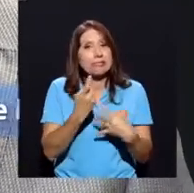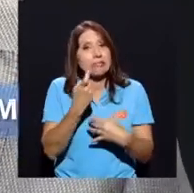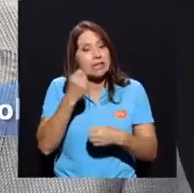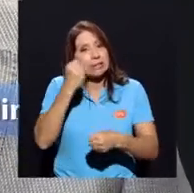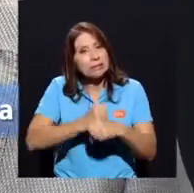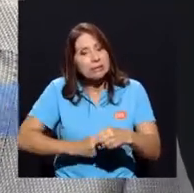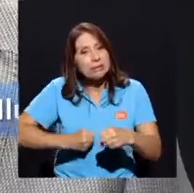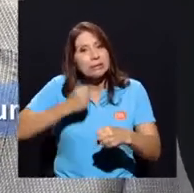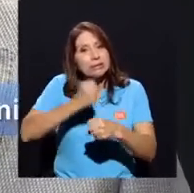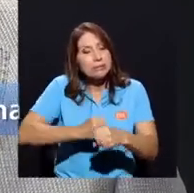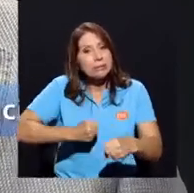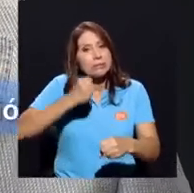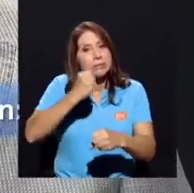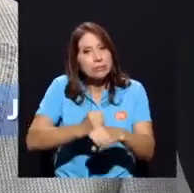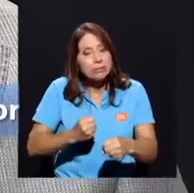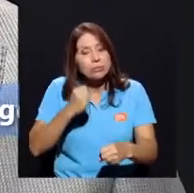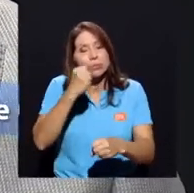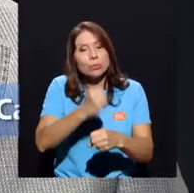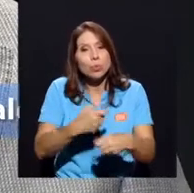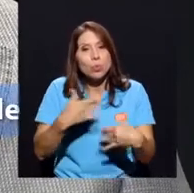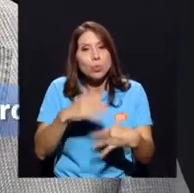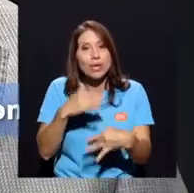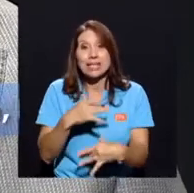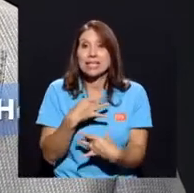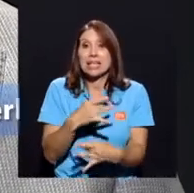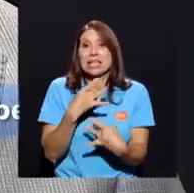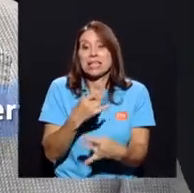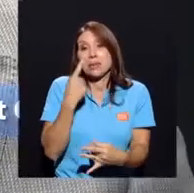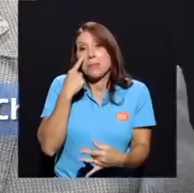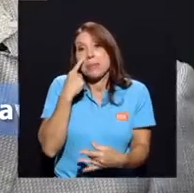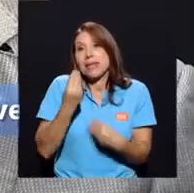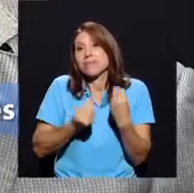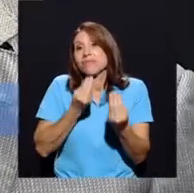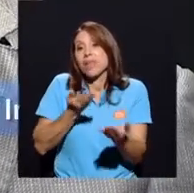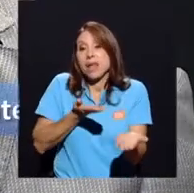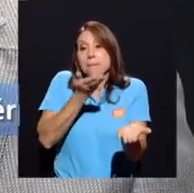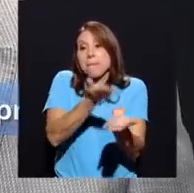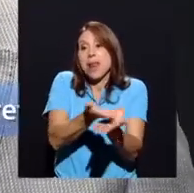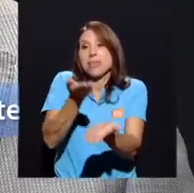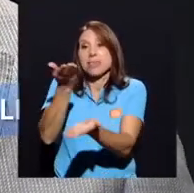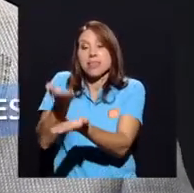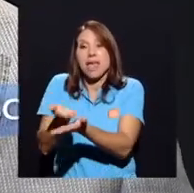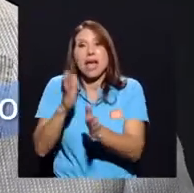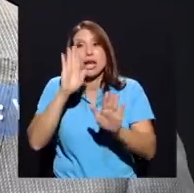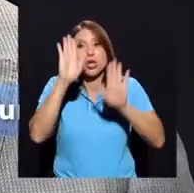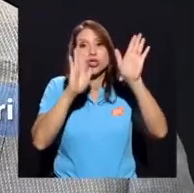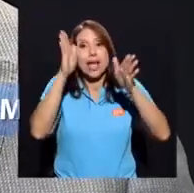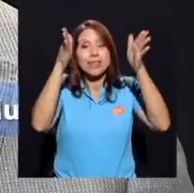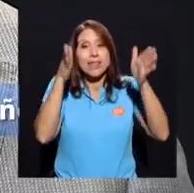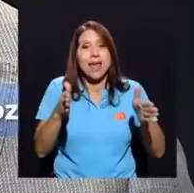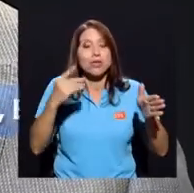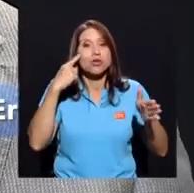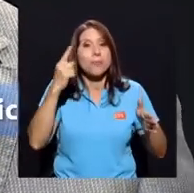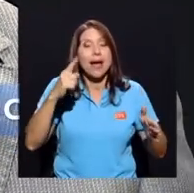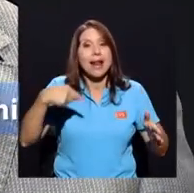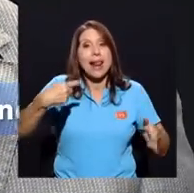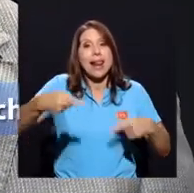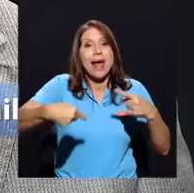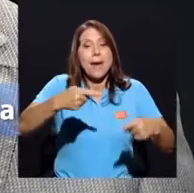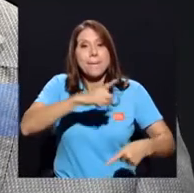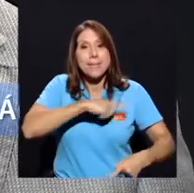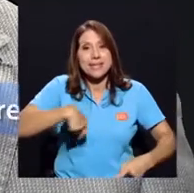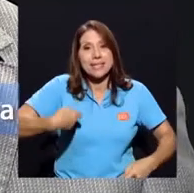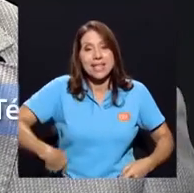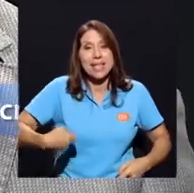seguir interesante volviendo a la introducción ver qué plantean nuestros candidatos a la presidencia de la república-